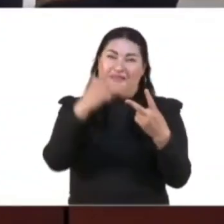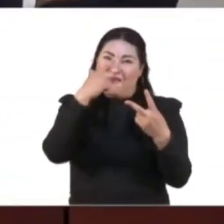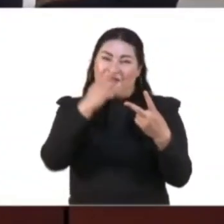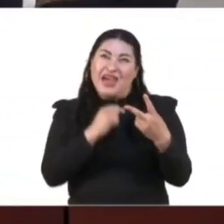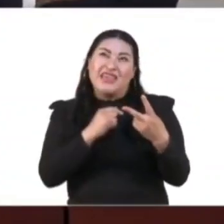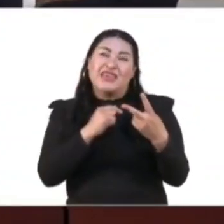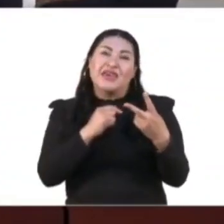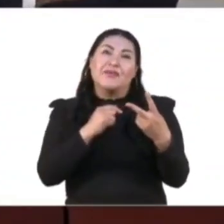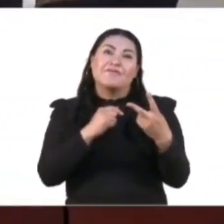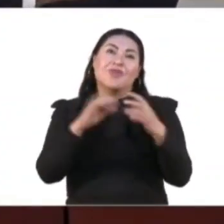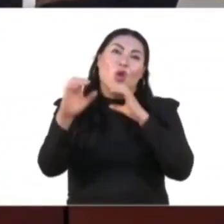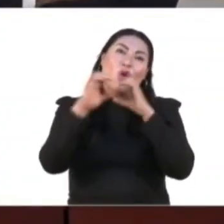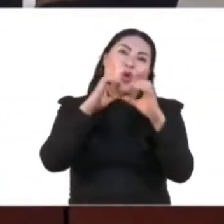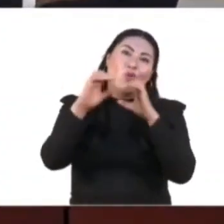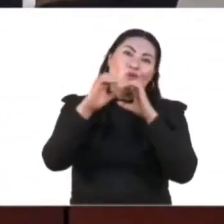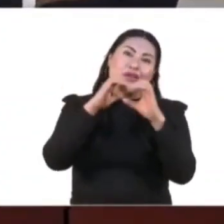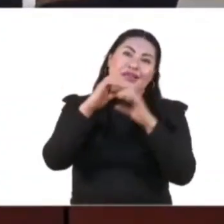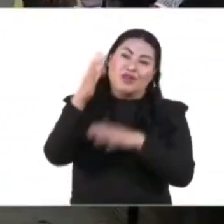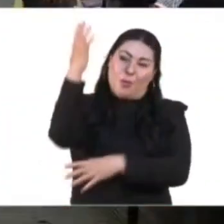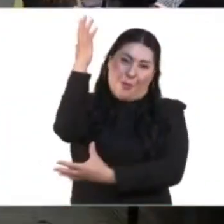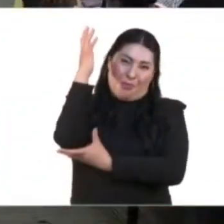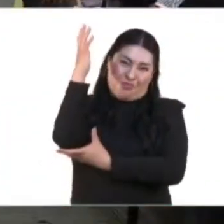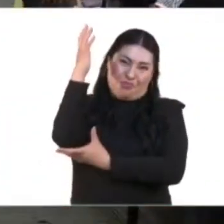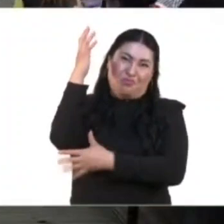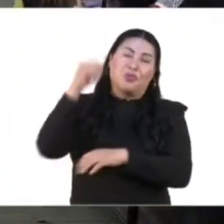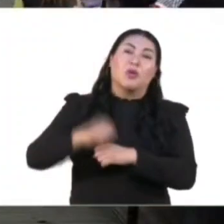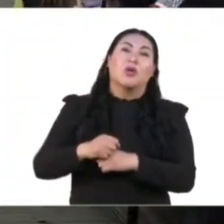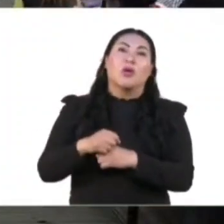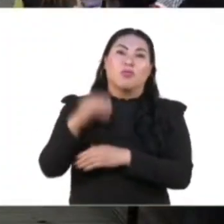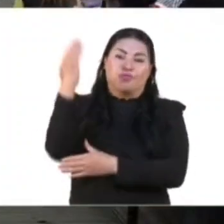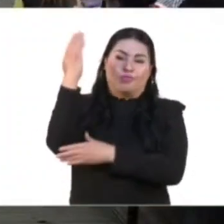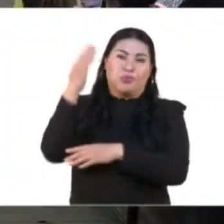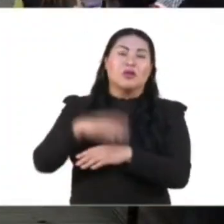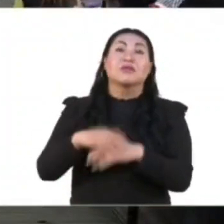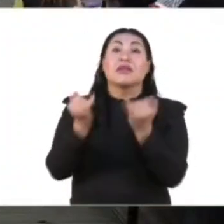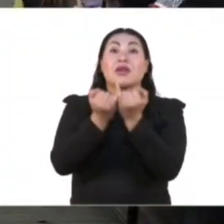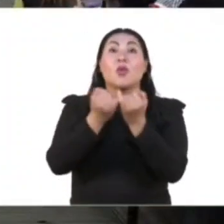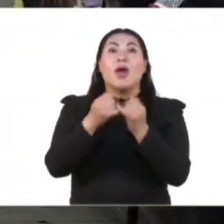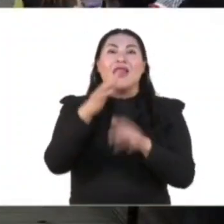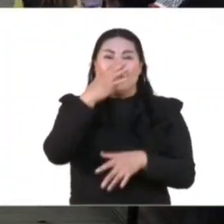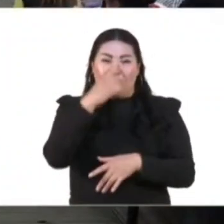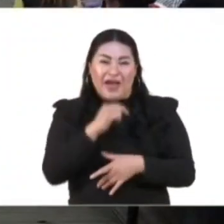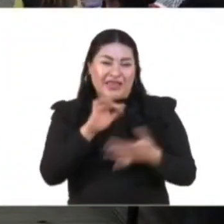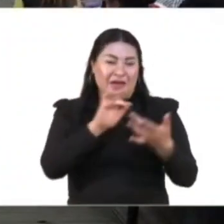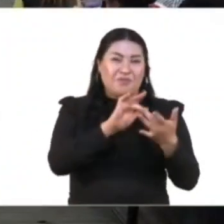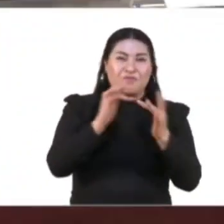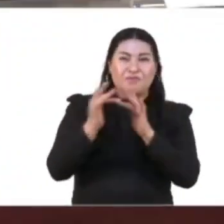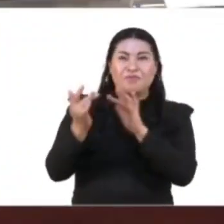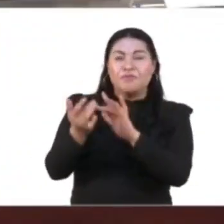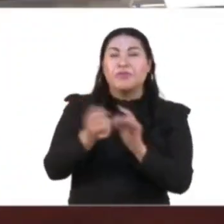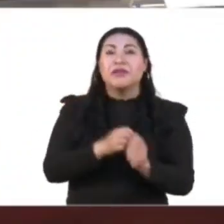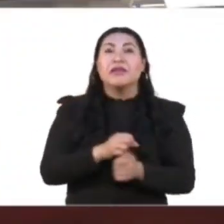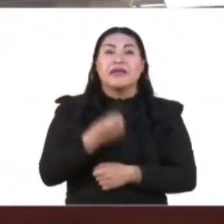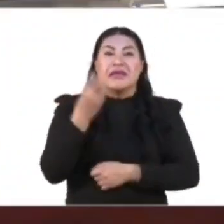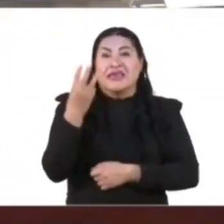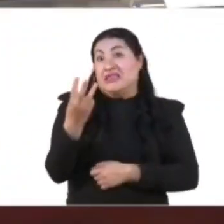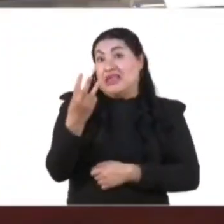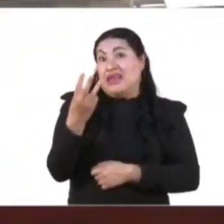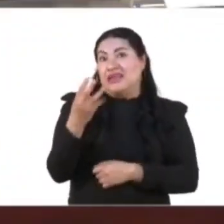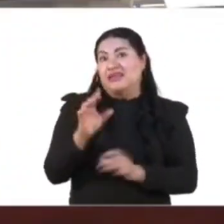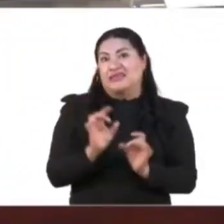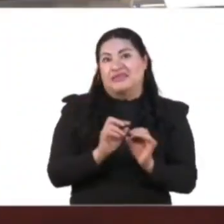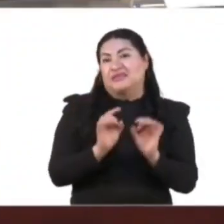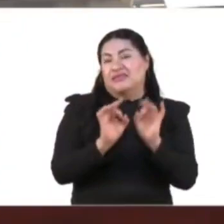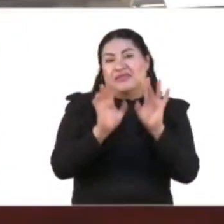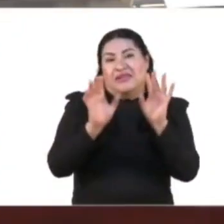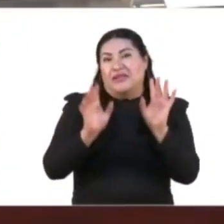falla de comunicación en el poste, 34. La falla del enlace 33 y tenemos 3 siniestrados, o sea, básicamente